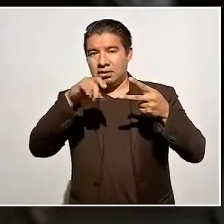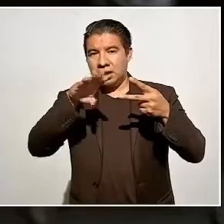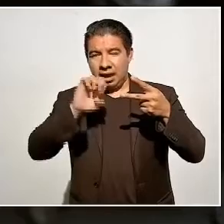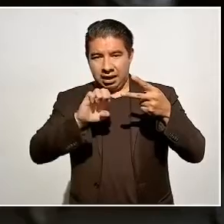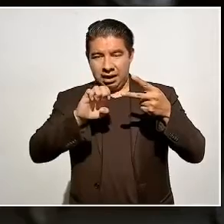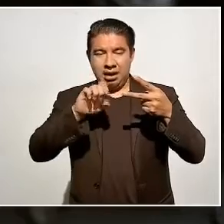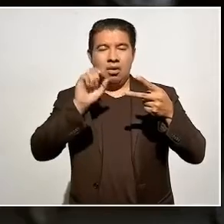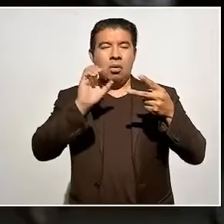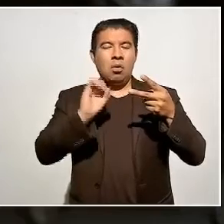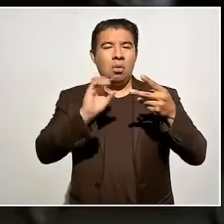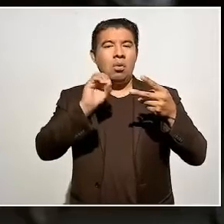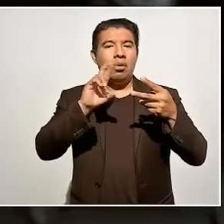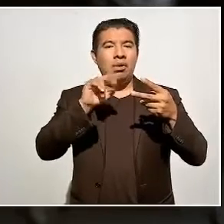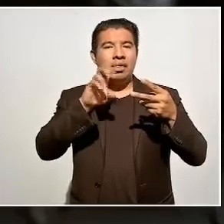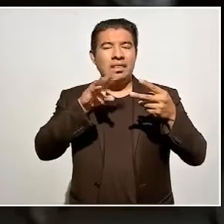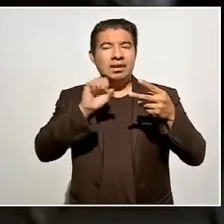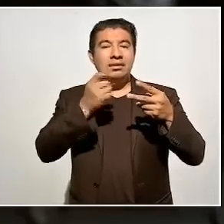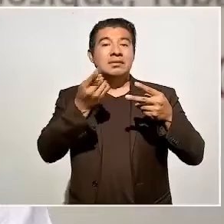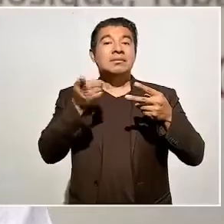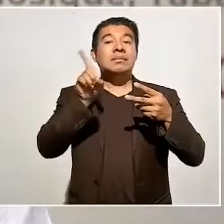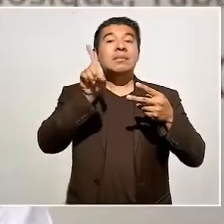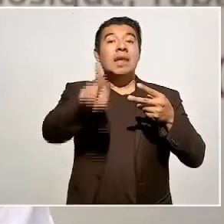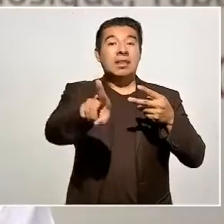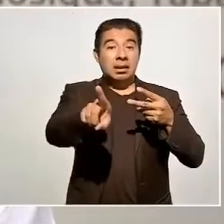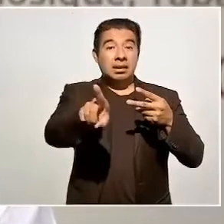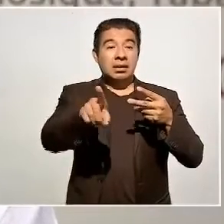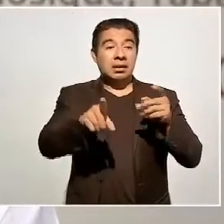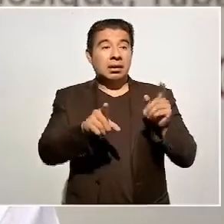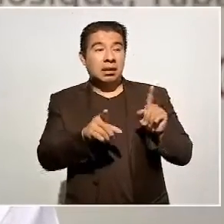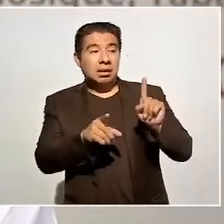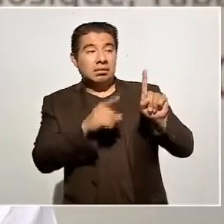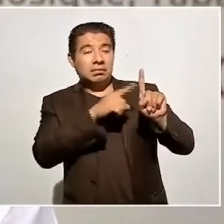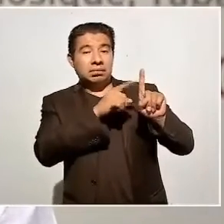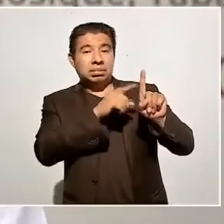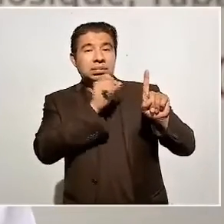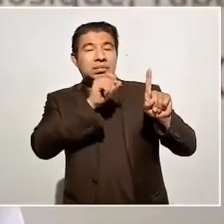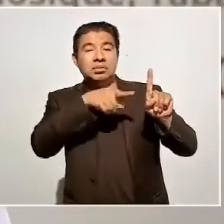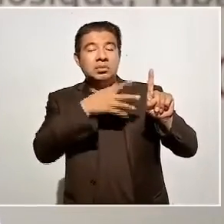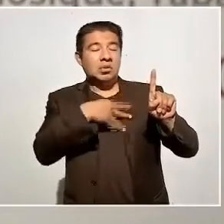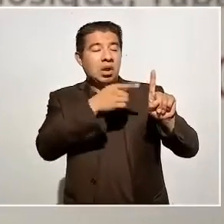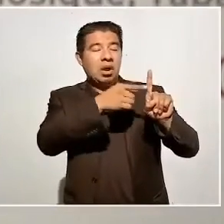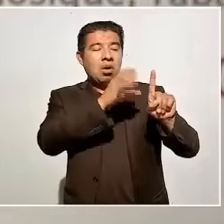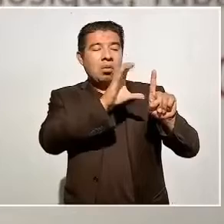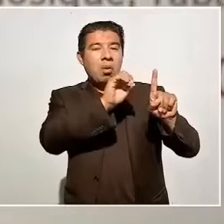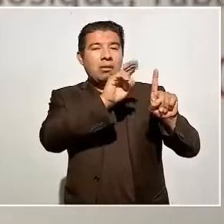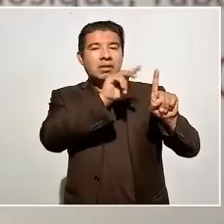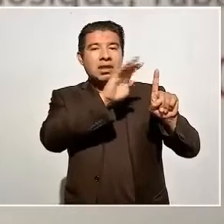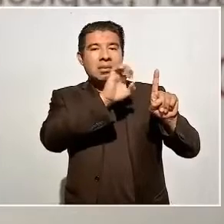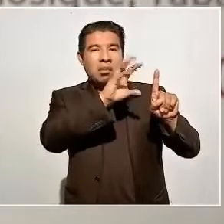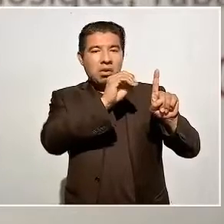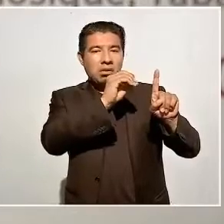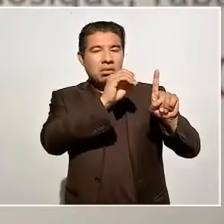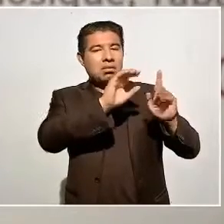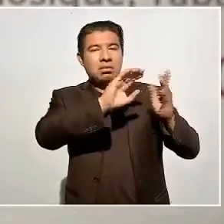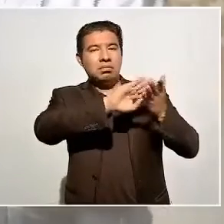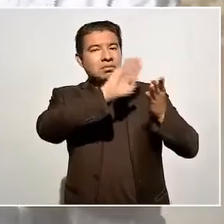Cortés ordenó el asesinato de Cuauhtémoc.